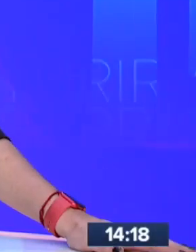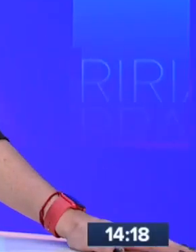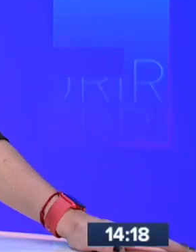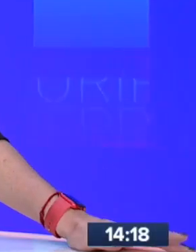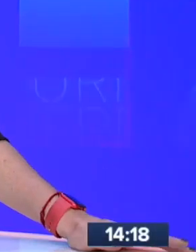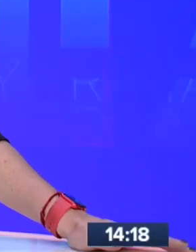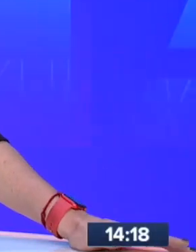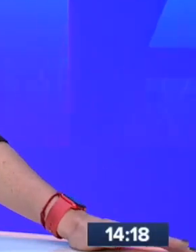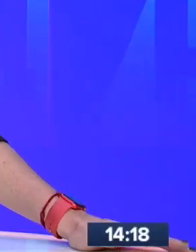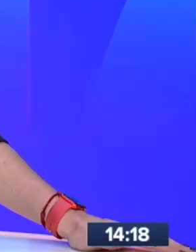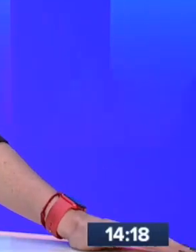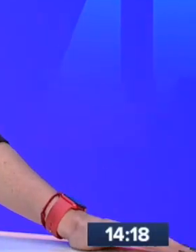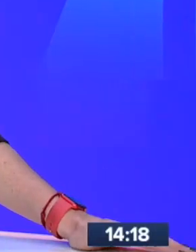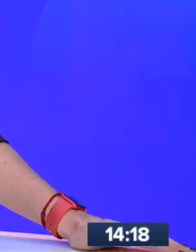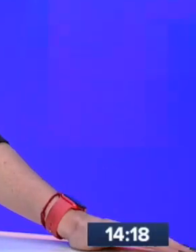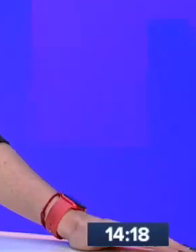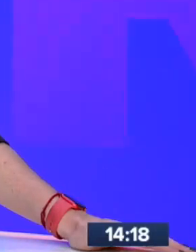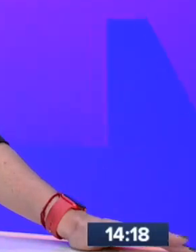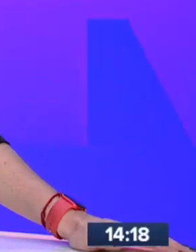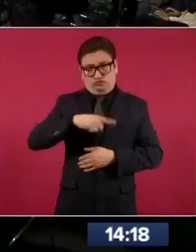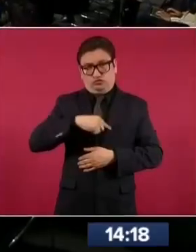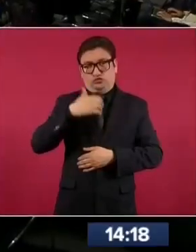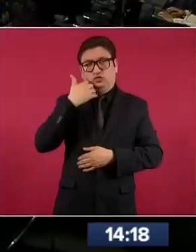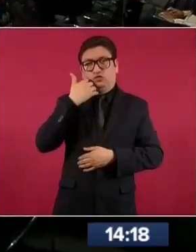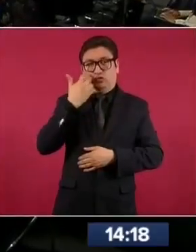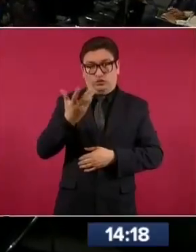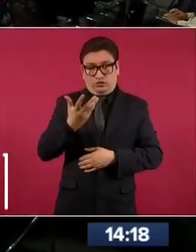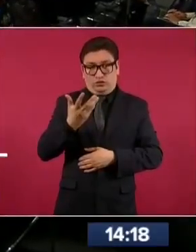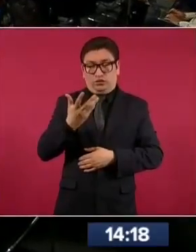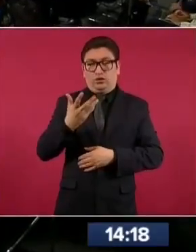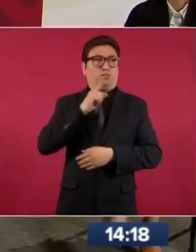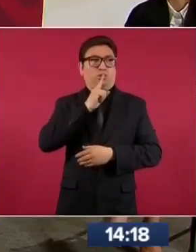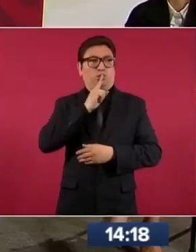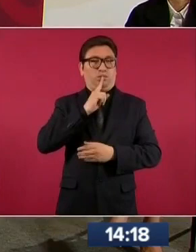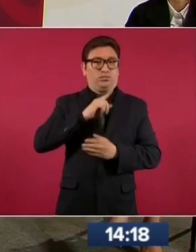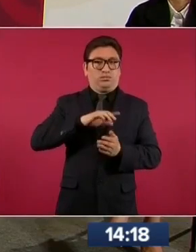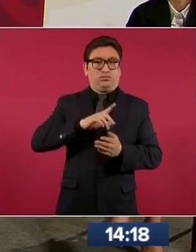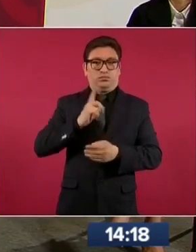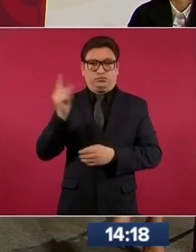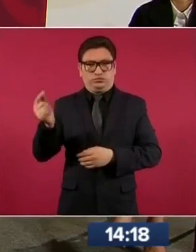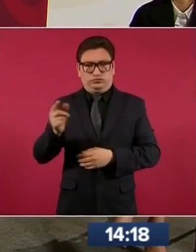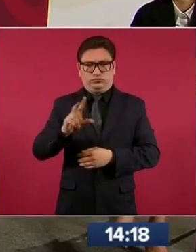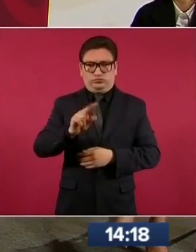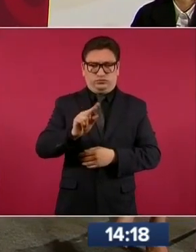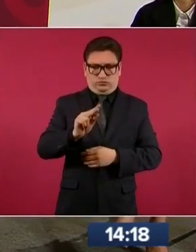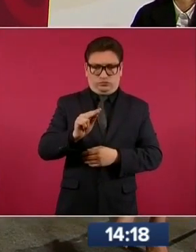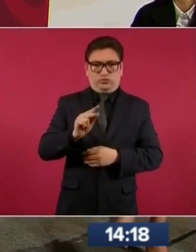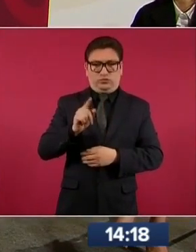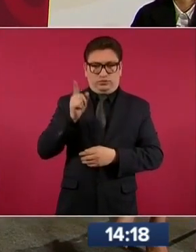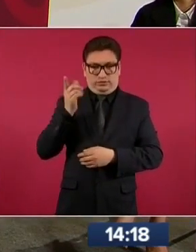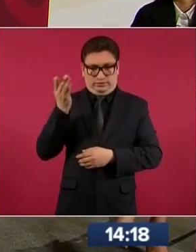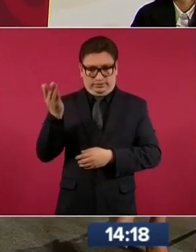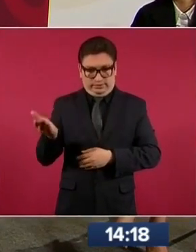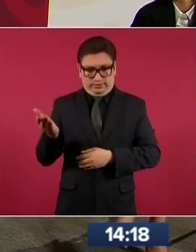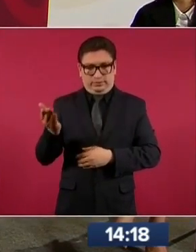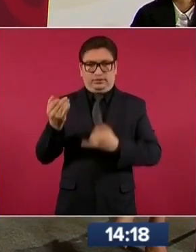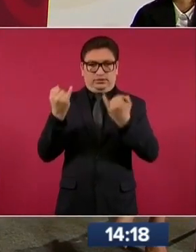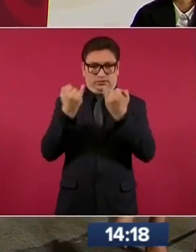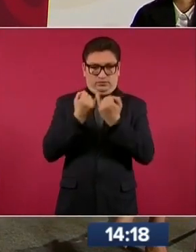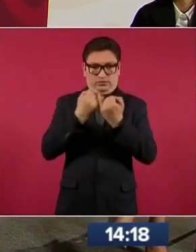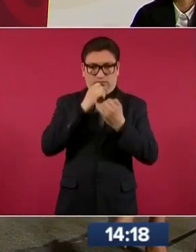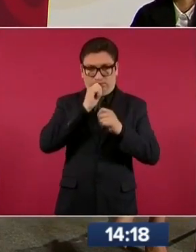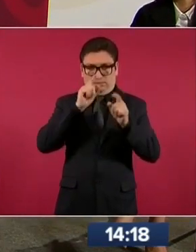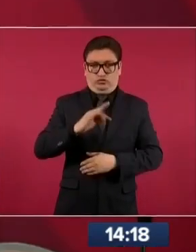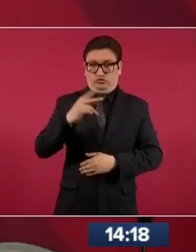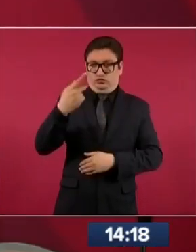Y en otros temas, López Obrador anunció que Horacio Duarte, titular de la Agencia Nacional de Aduanas, presentó su renuncia al cargo. Señaló que el funcionario